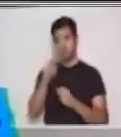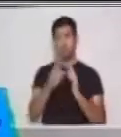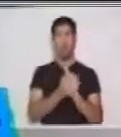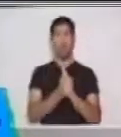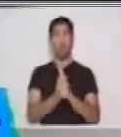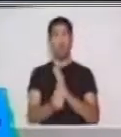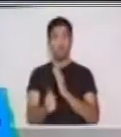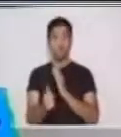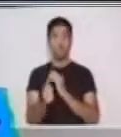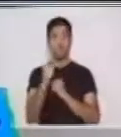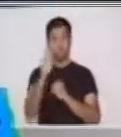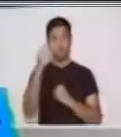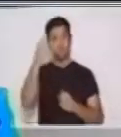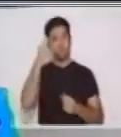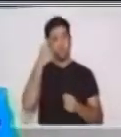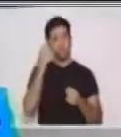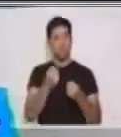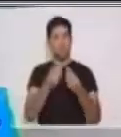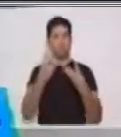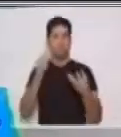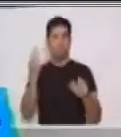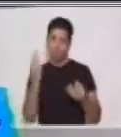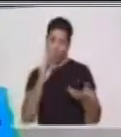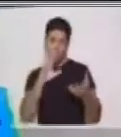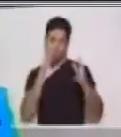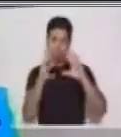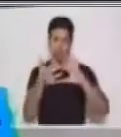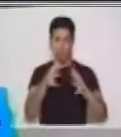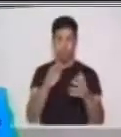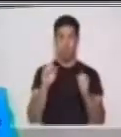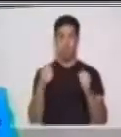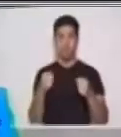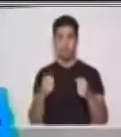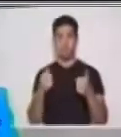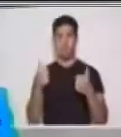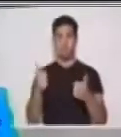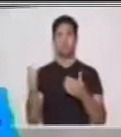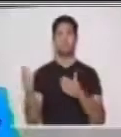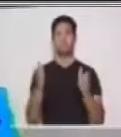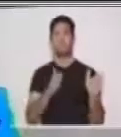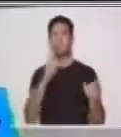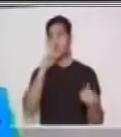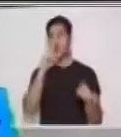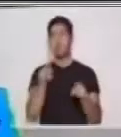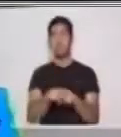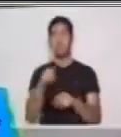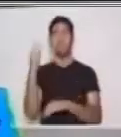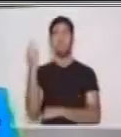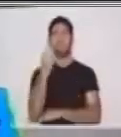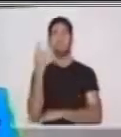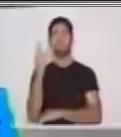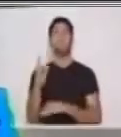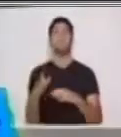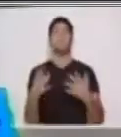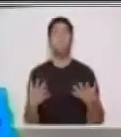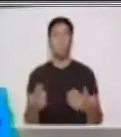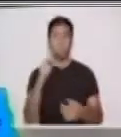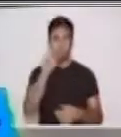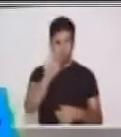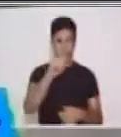del pensamiento lógico matemático. Es muy importante también recordar, como siempre, el lavado de nuestras